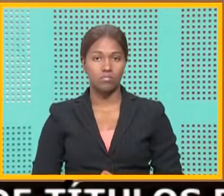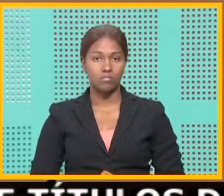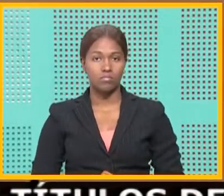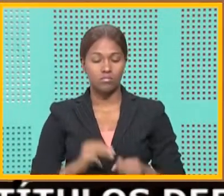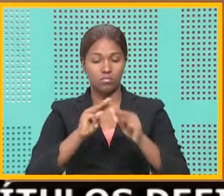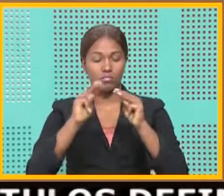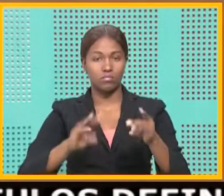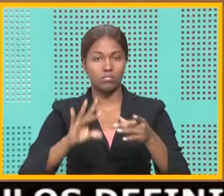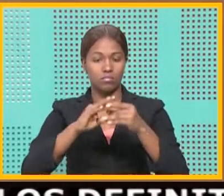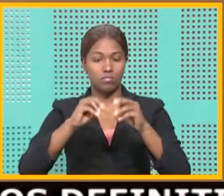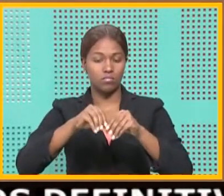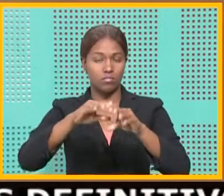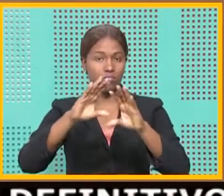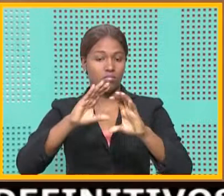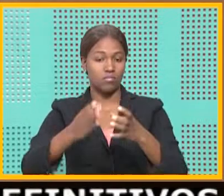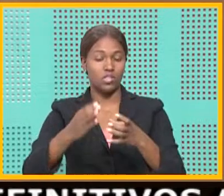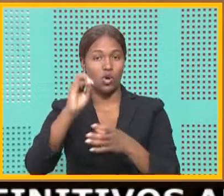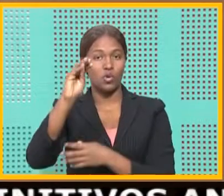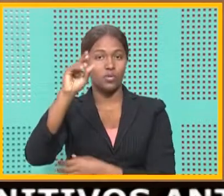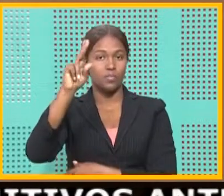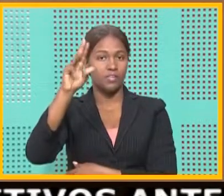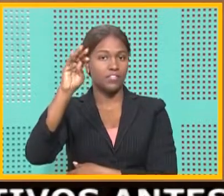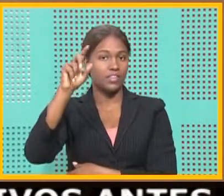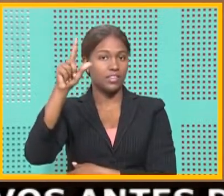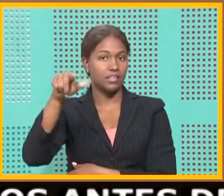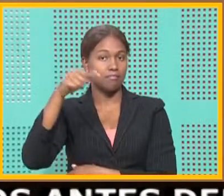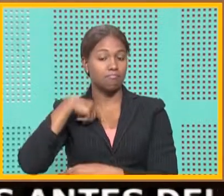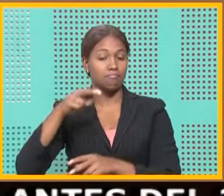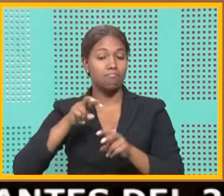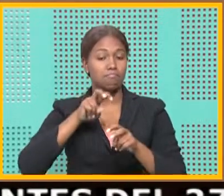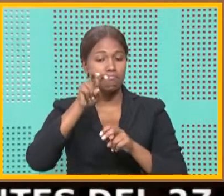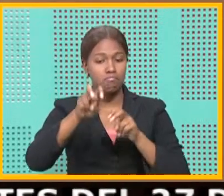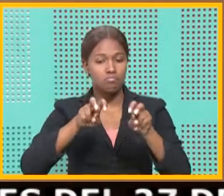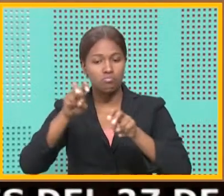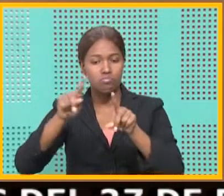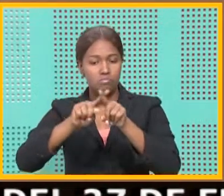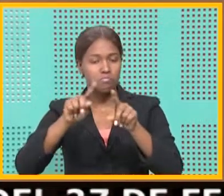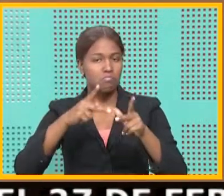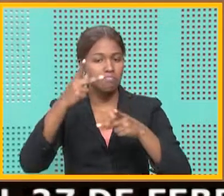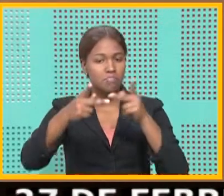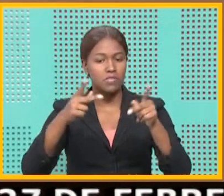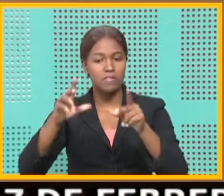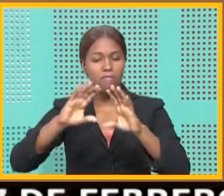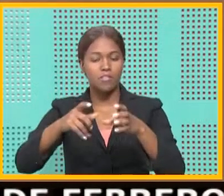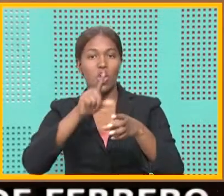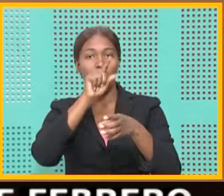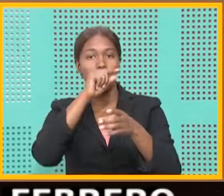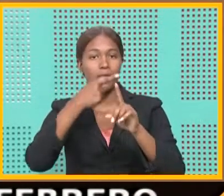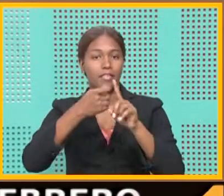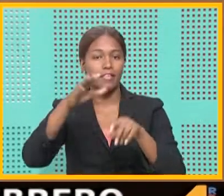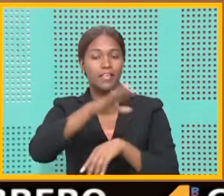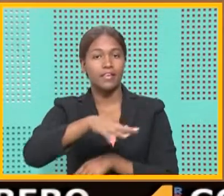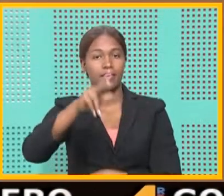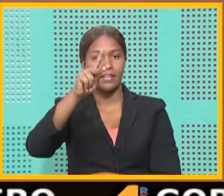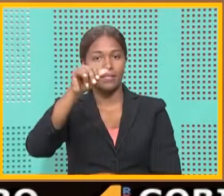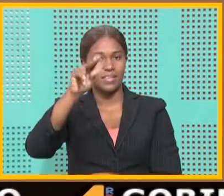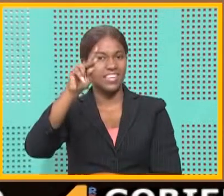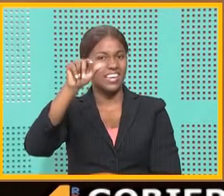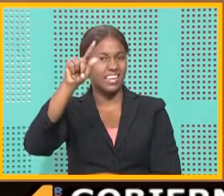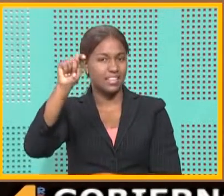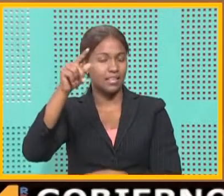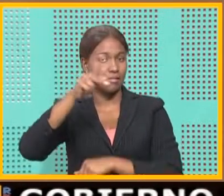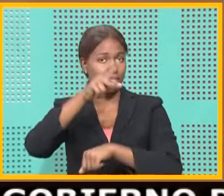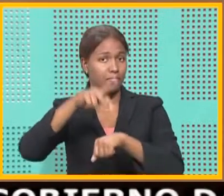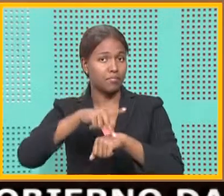El ministro de Agricultura, Osmar Benítez, realizó un recorrido de inspección por varias granjas de pollos de la provincia de Espaillat para apoyar a los